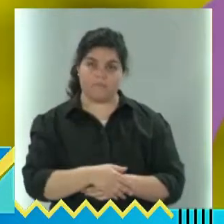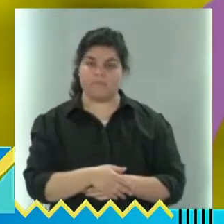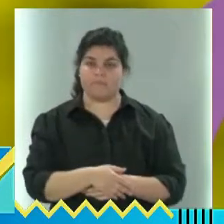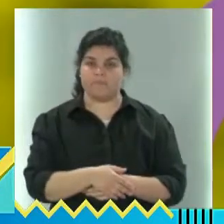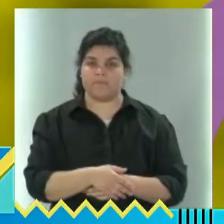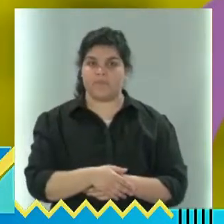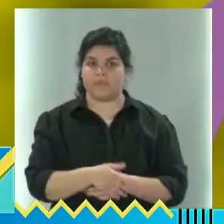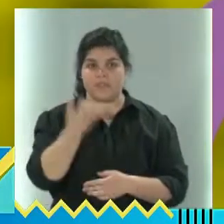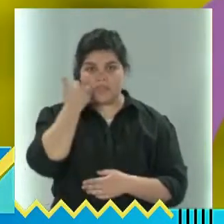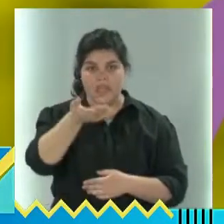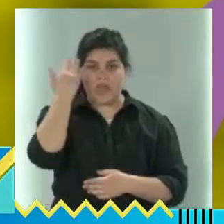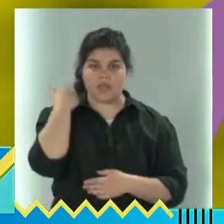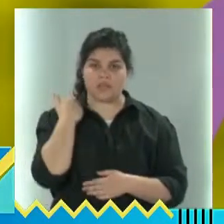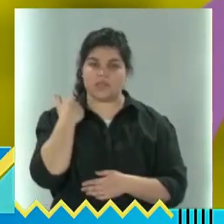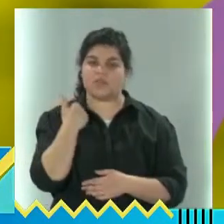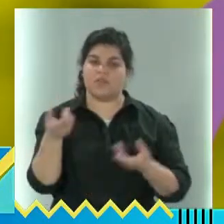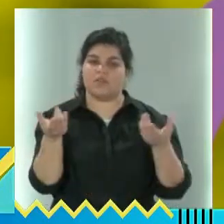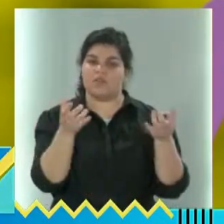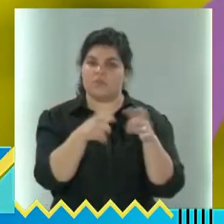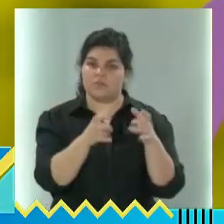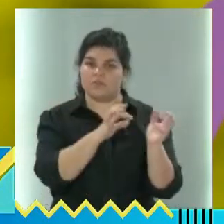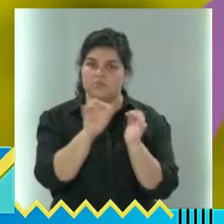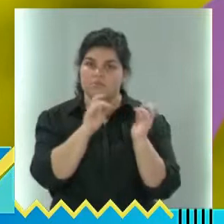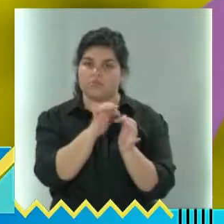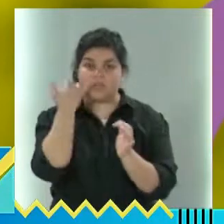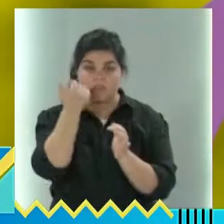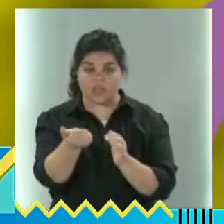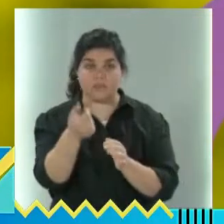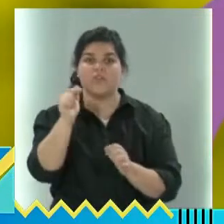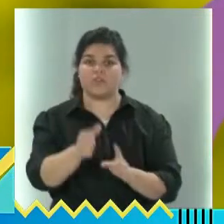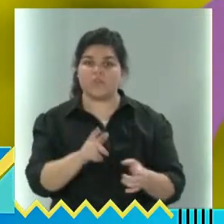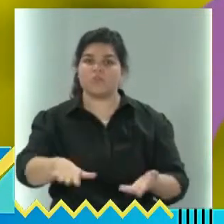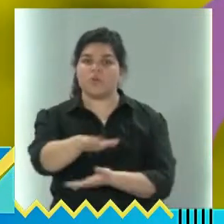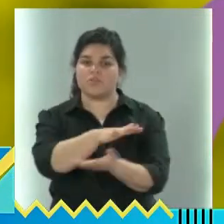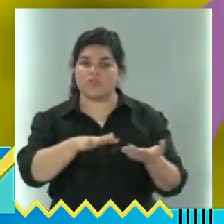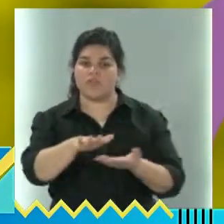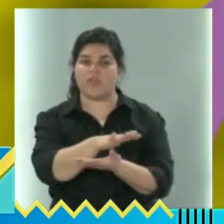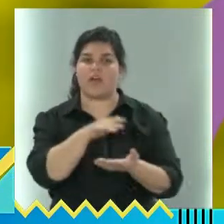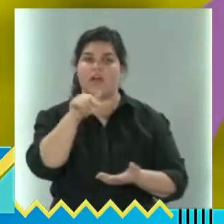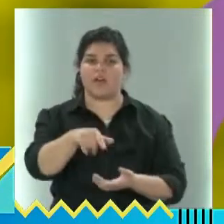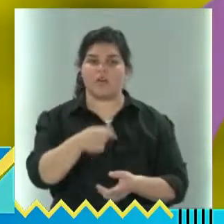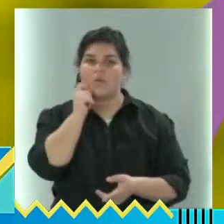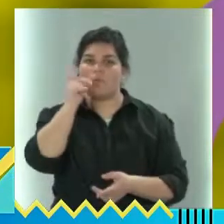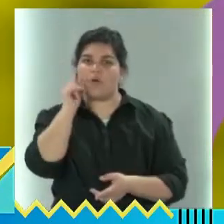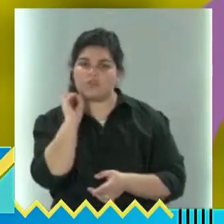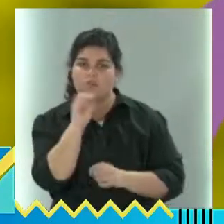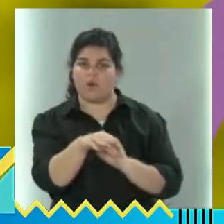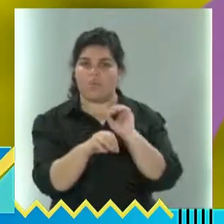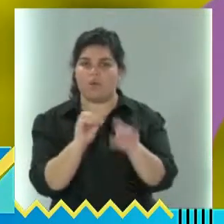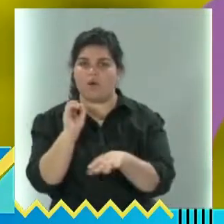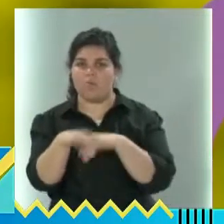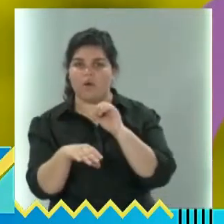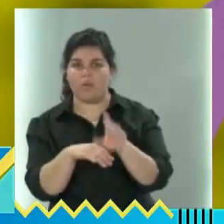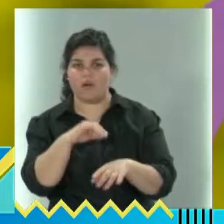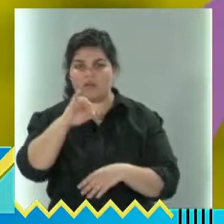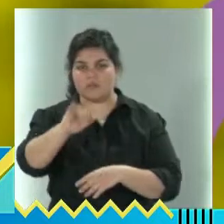ya pasó por el debate en la Cámara, se sigue dando también la discusión socialmente, ¿sí? Hasta mensajes por WhatsApp llegan en relación a